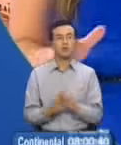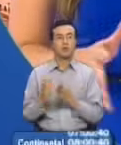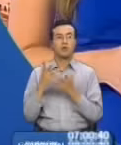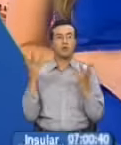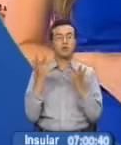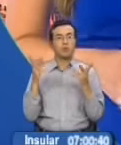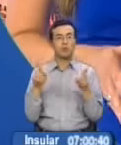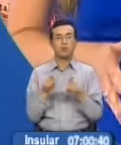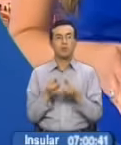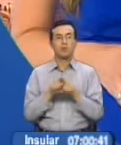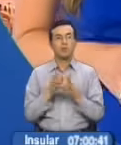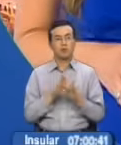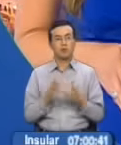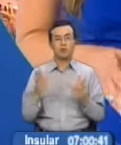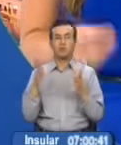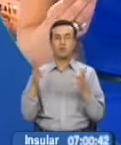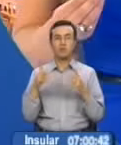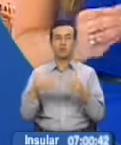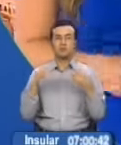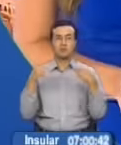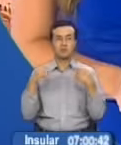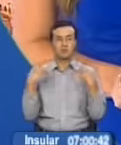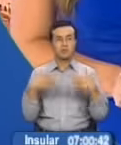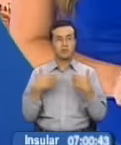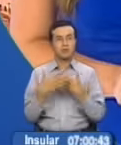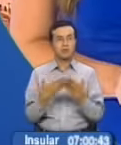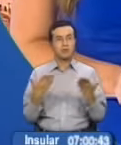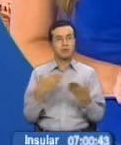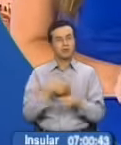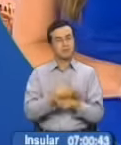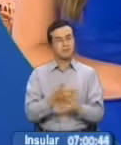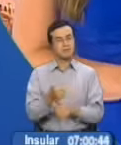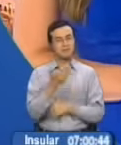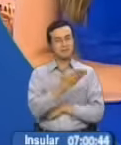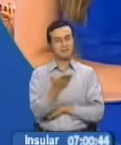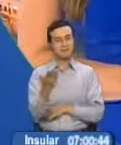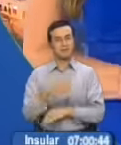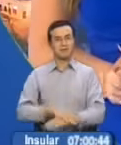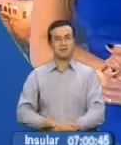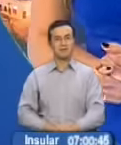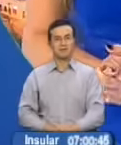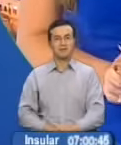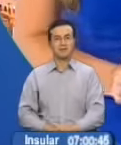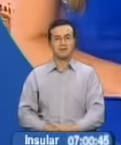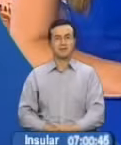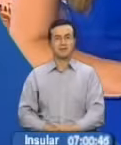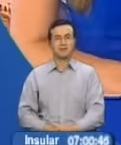intensidad también para vivir este partido de infarto. Excelente jornada para todos y para todas.